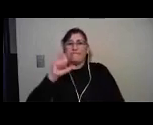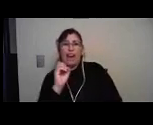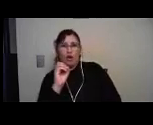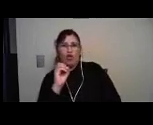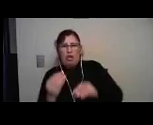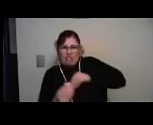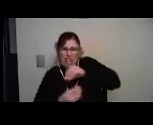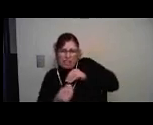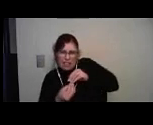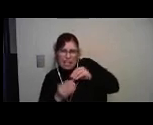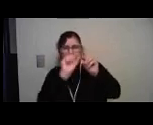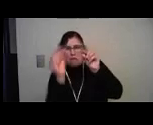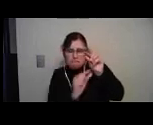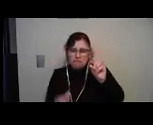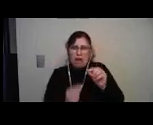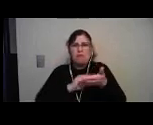sobre